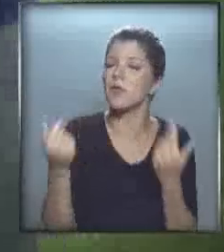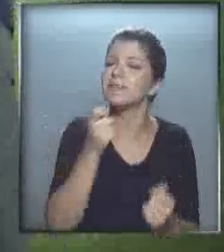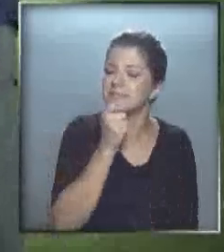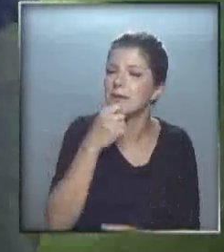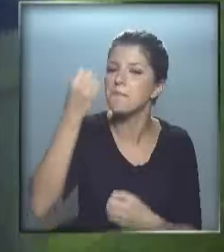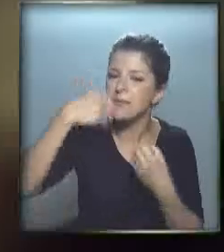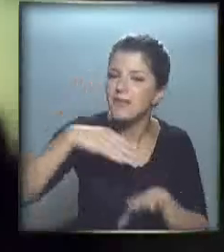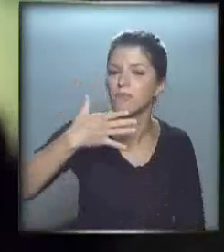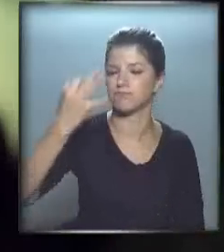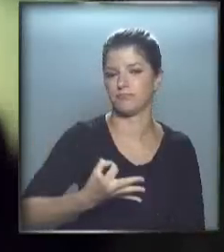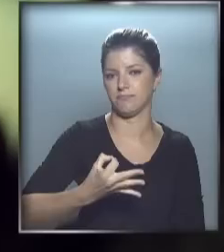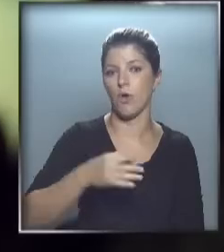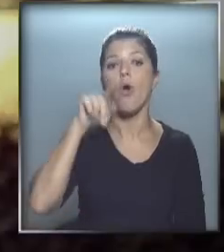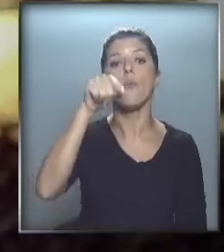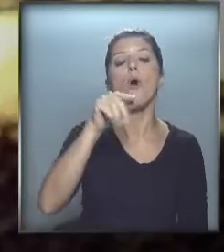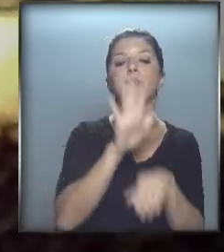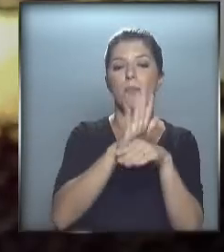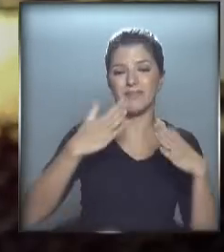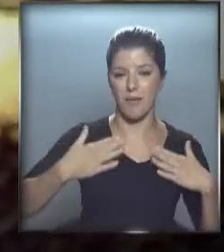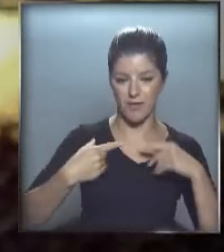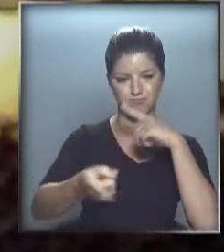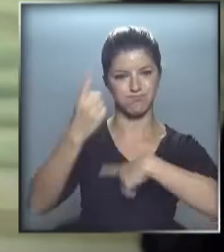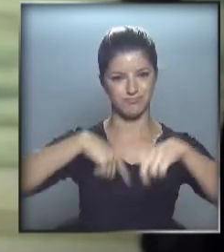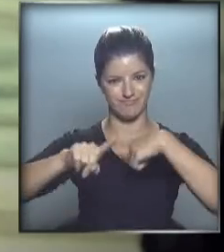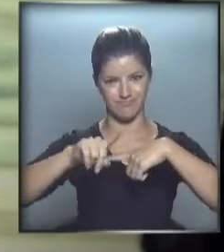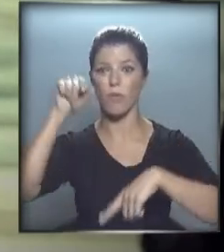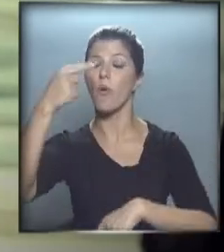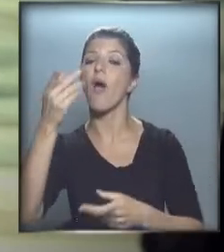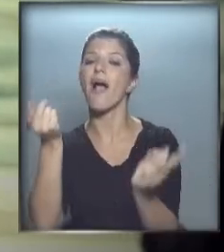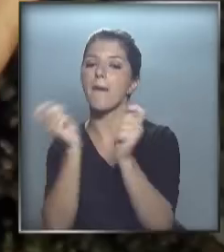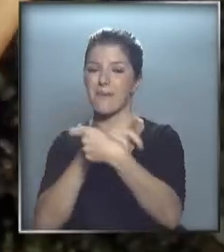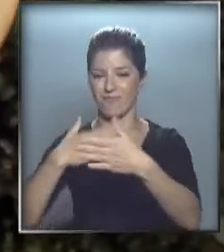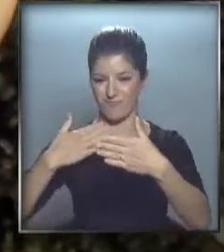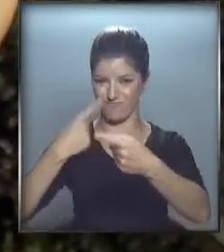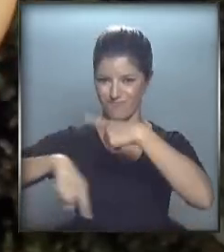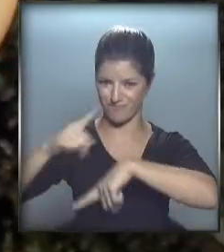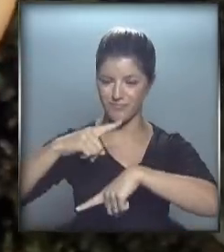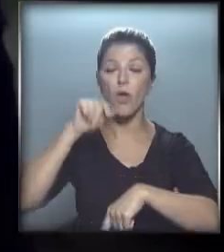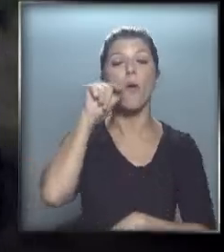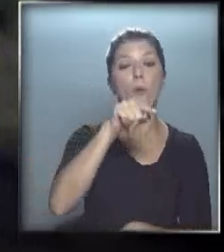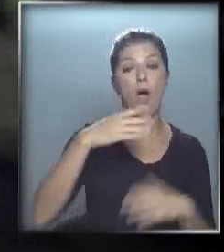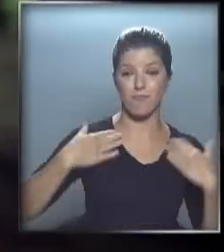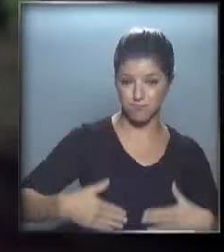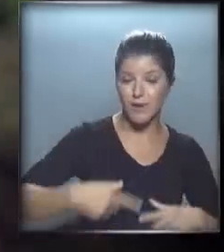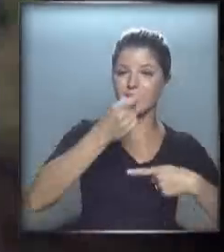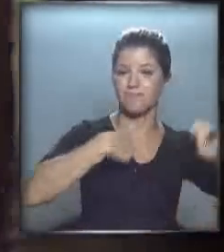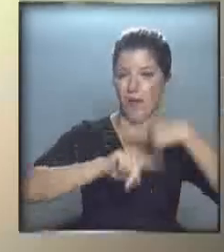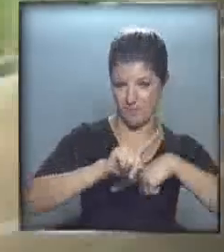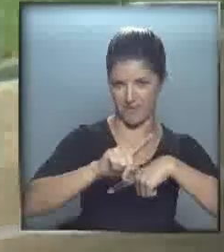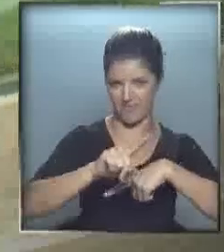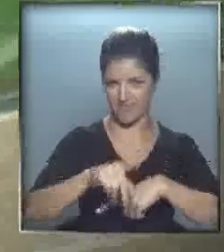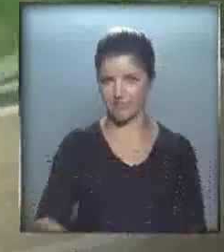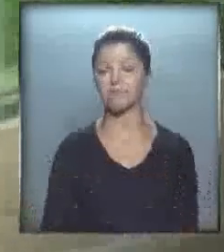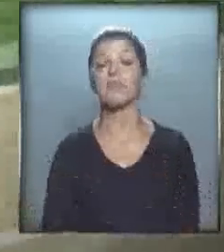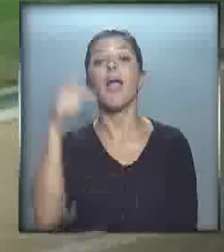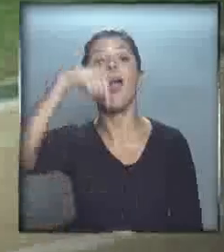en práctica? Cambiate la camiseta. Cambiate la camiseta. Cambiate la camiseta. Cambiate la camiseta. Cambiate la camiseta.